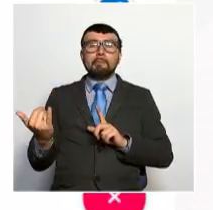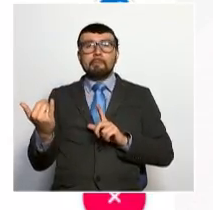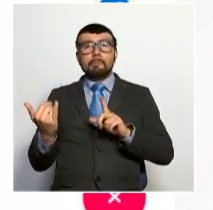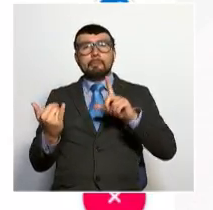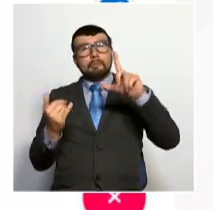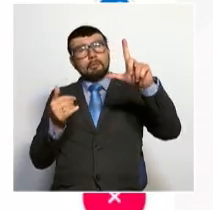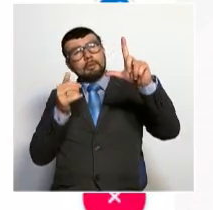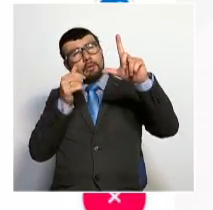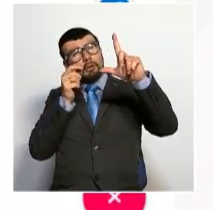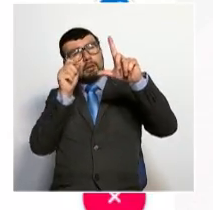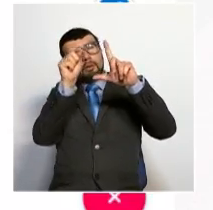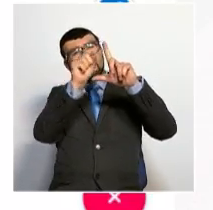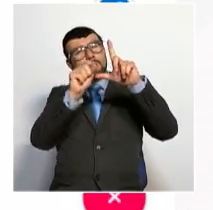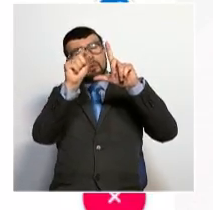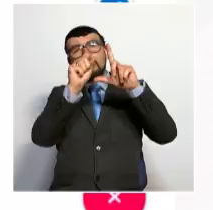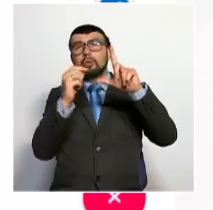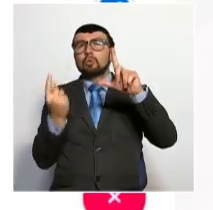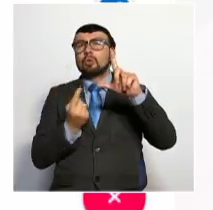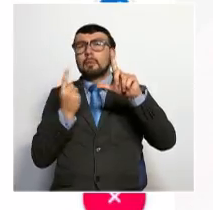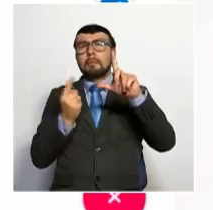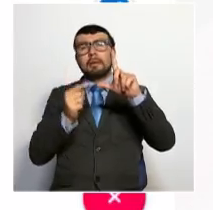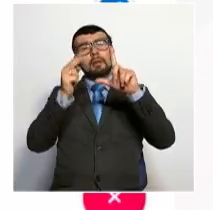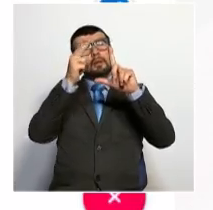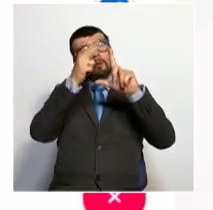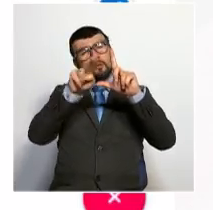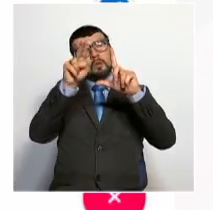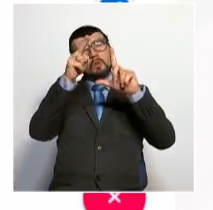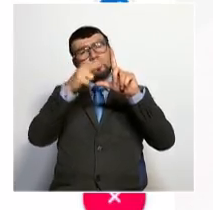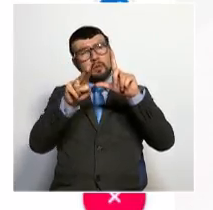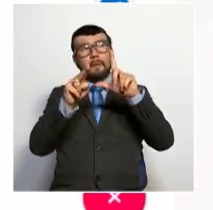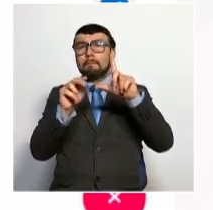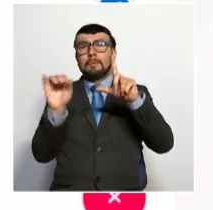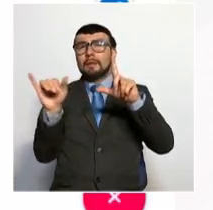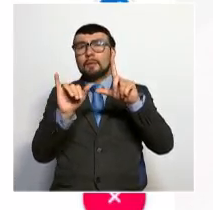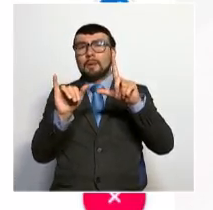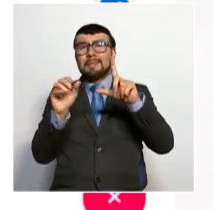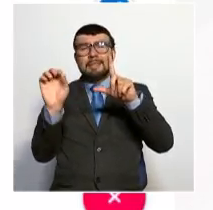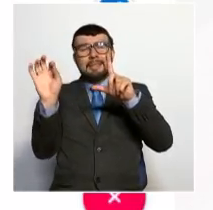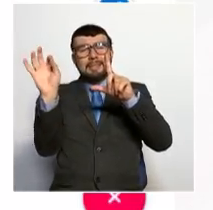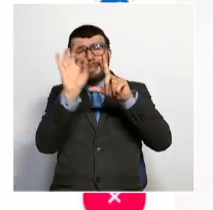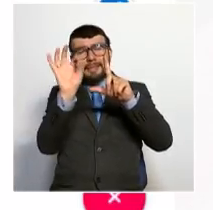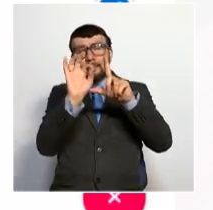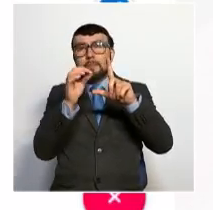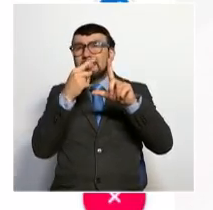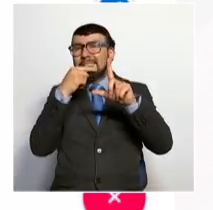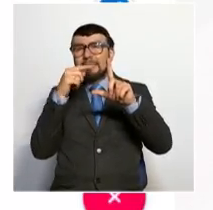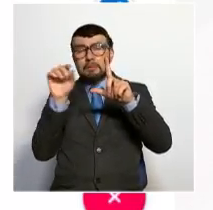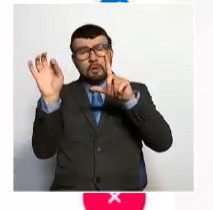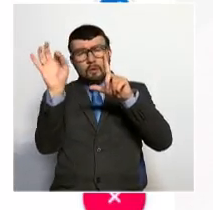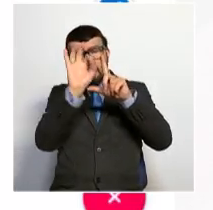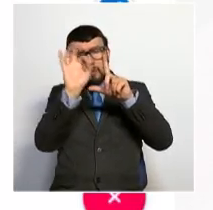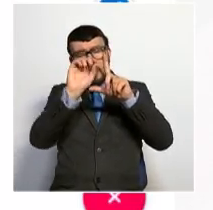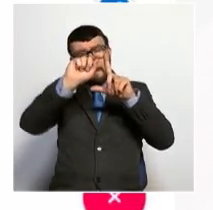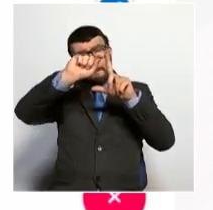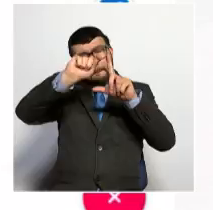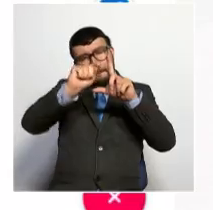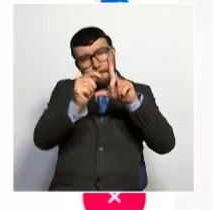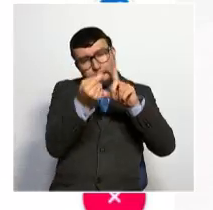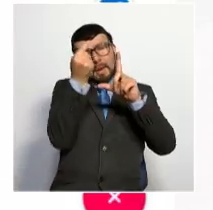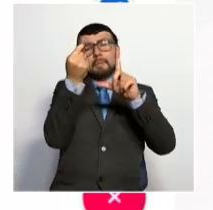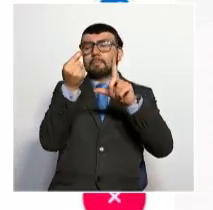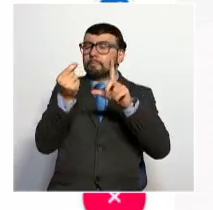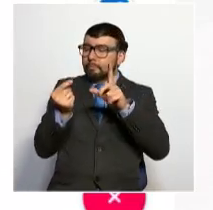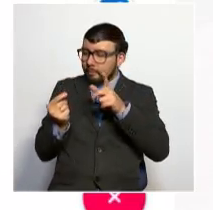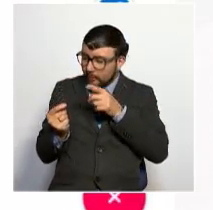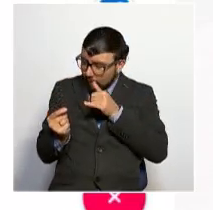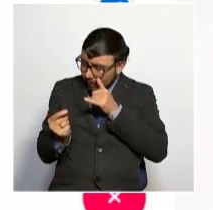una muestra como un cepillado de esta zona, ponemos un cepillito acá adentro, lo giramos y tomamos muestra de adentro, o